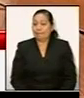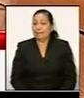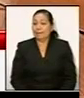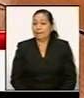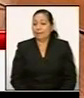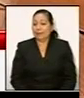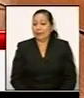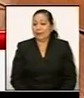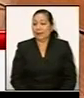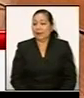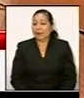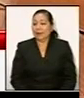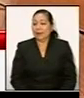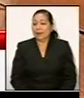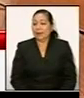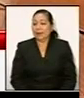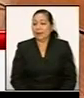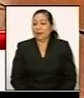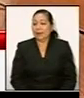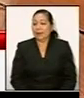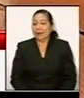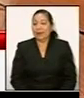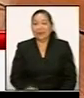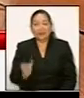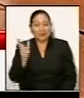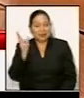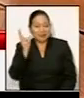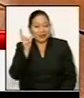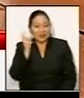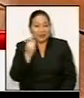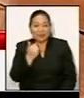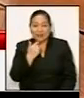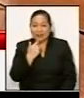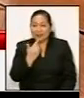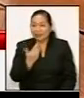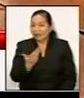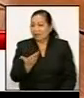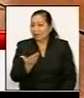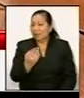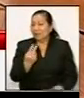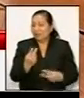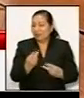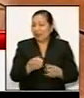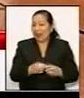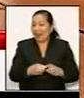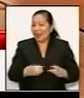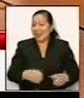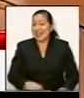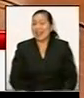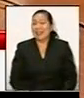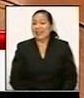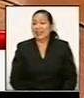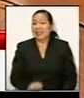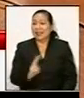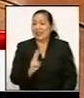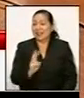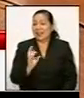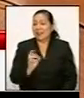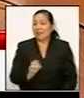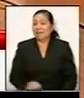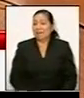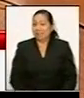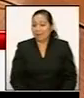lo único que escucharlo es ir a visitar las aulas y ver en realidad